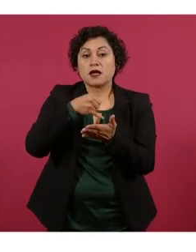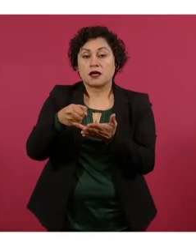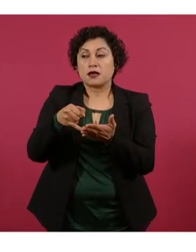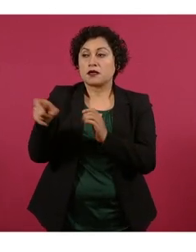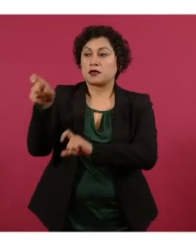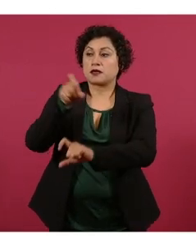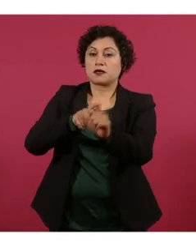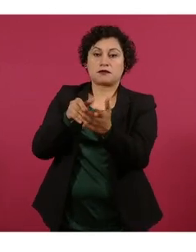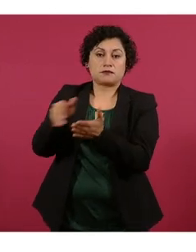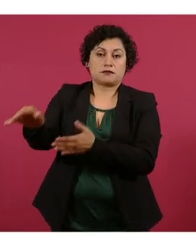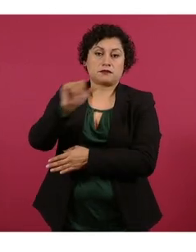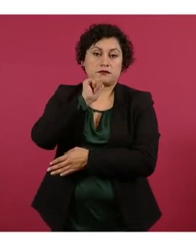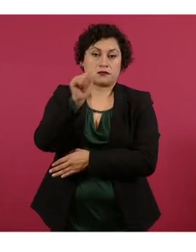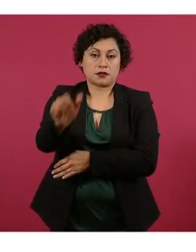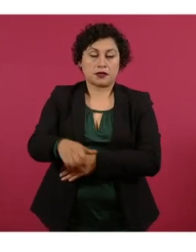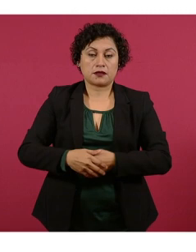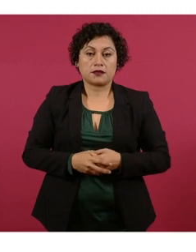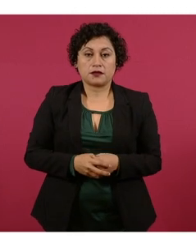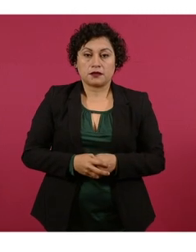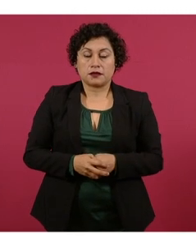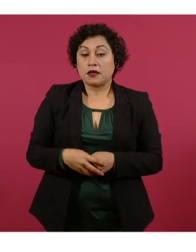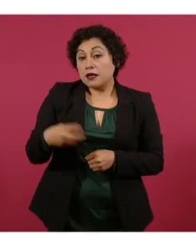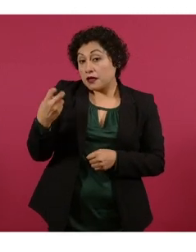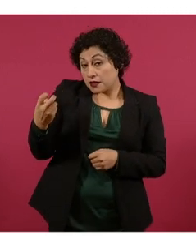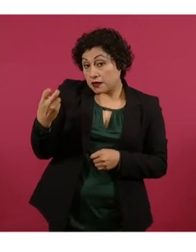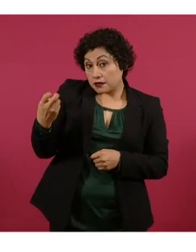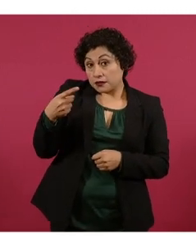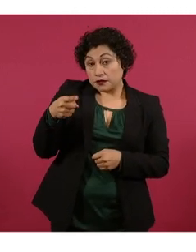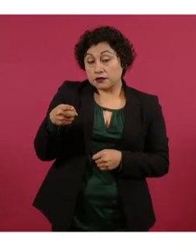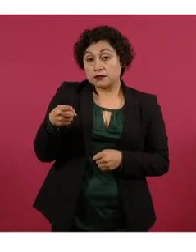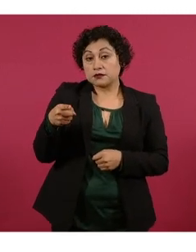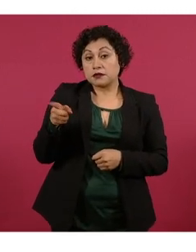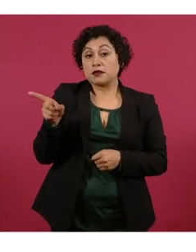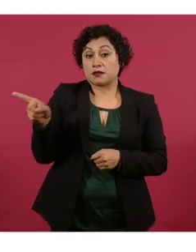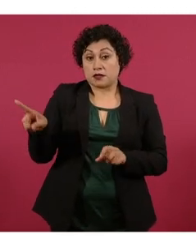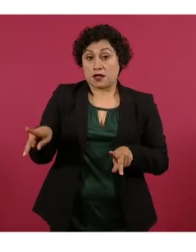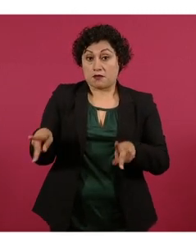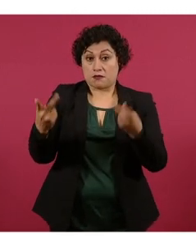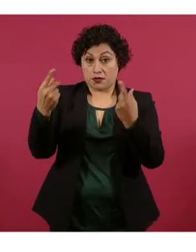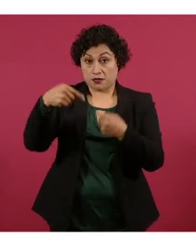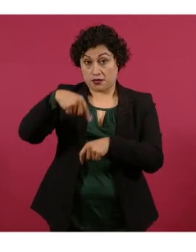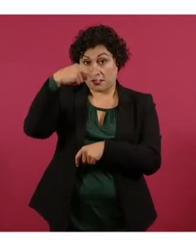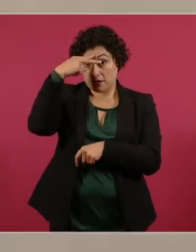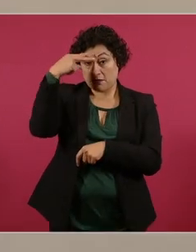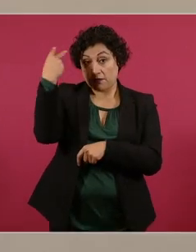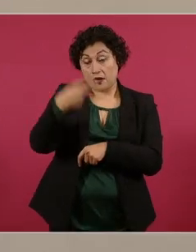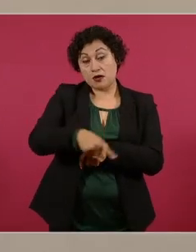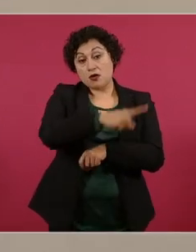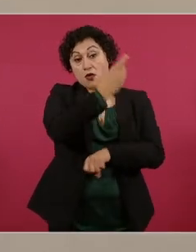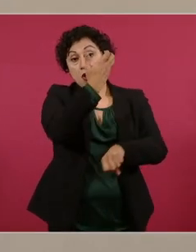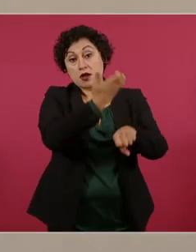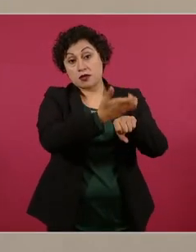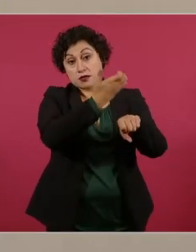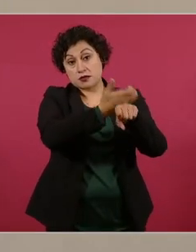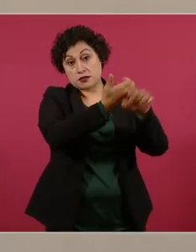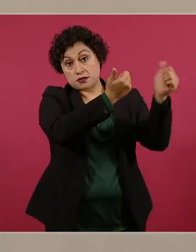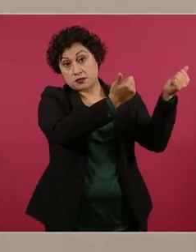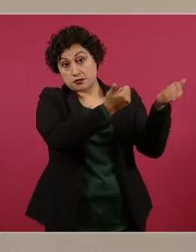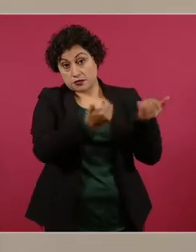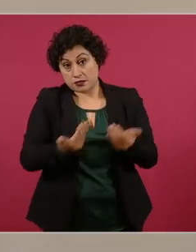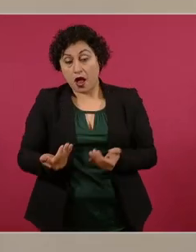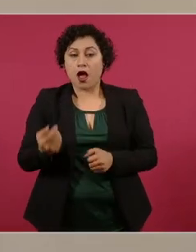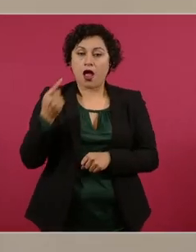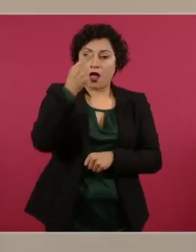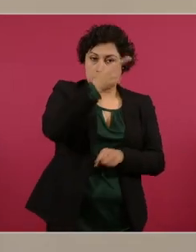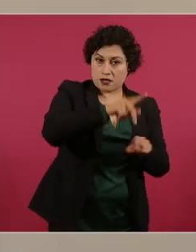genéticamente modificados. ¿Y también esos se venden en México también, aunque son productos estadounidenses que se venden allá y